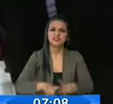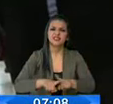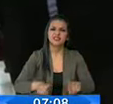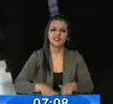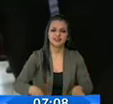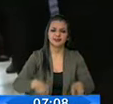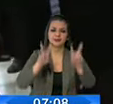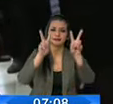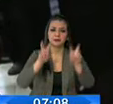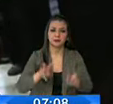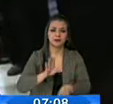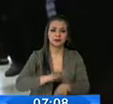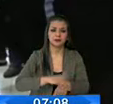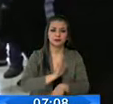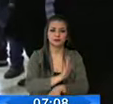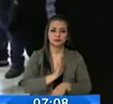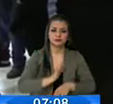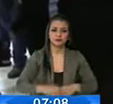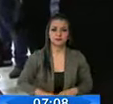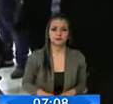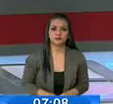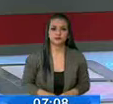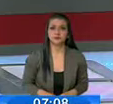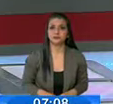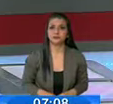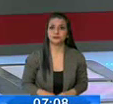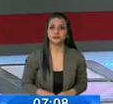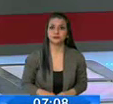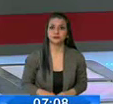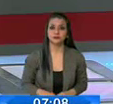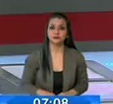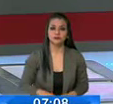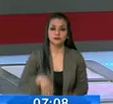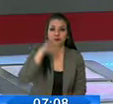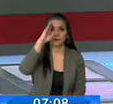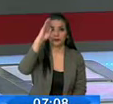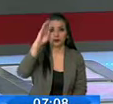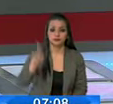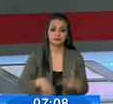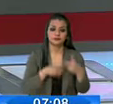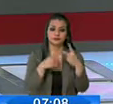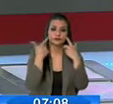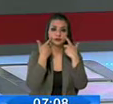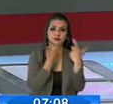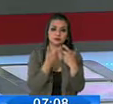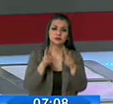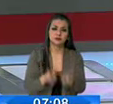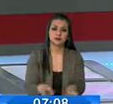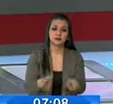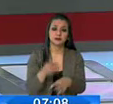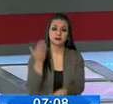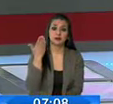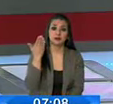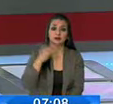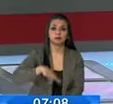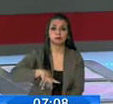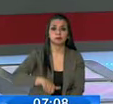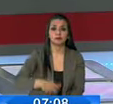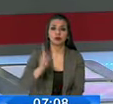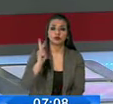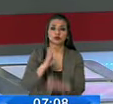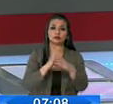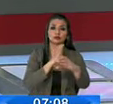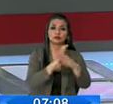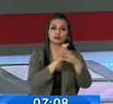delitos, informó Charlie Pisa. La policía y fiscalía investigan los asaltos cometidos en las últimas horas en dos buses de transporte